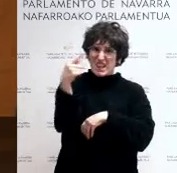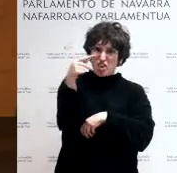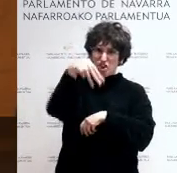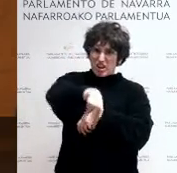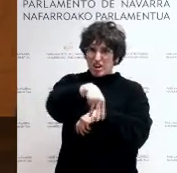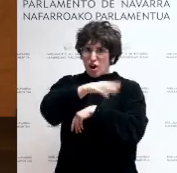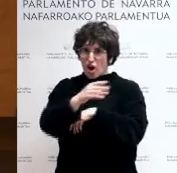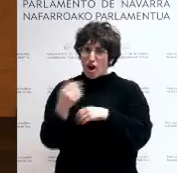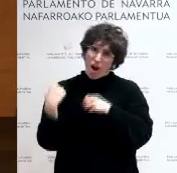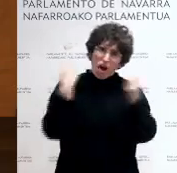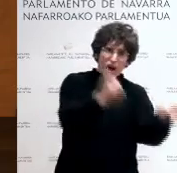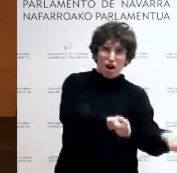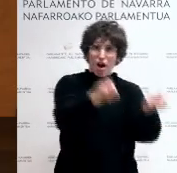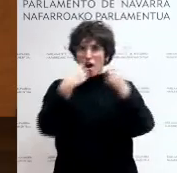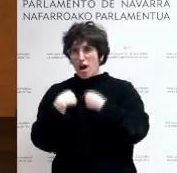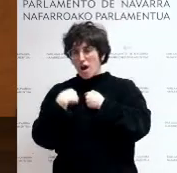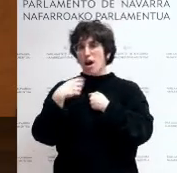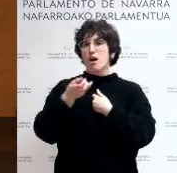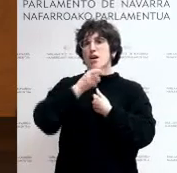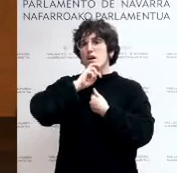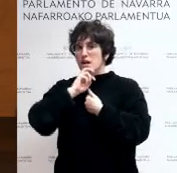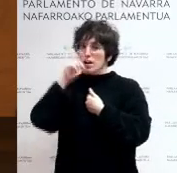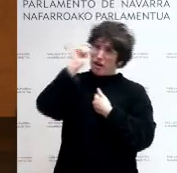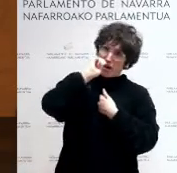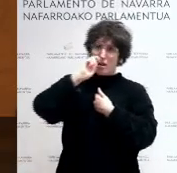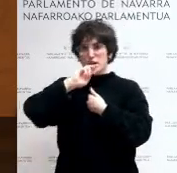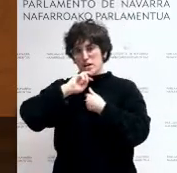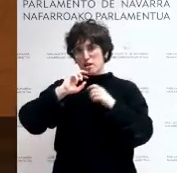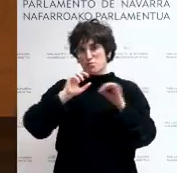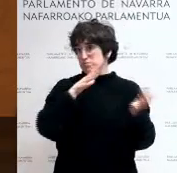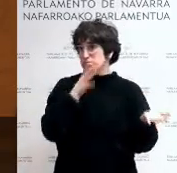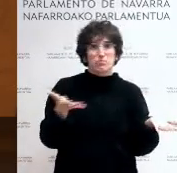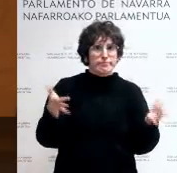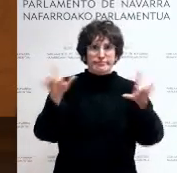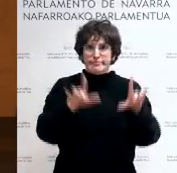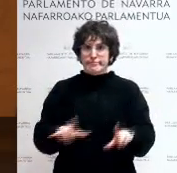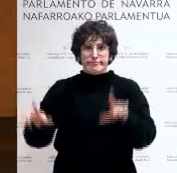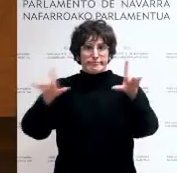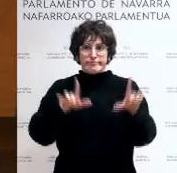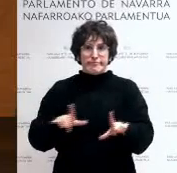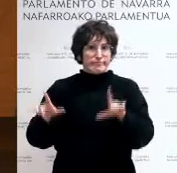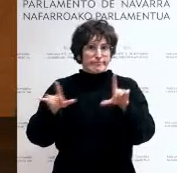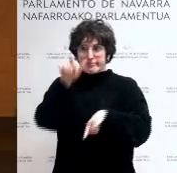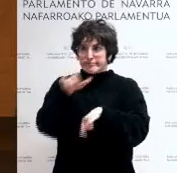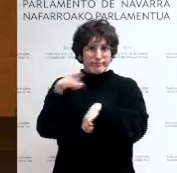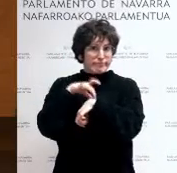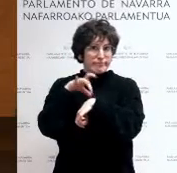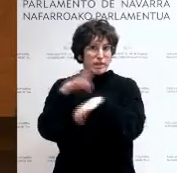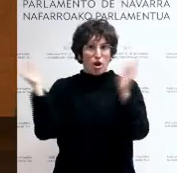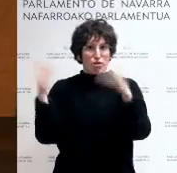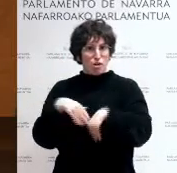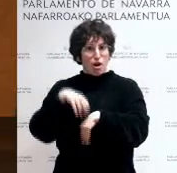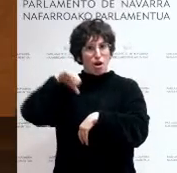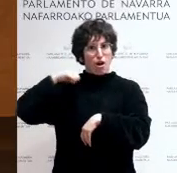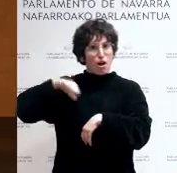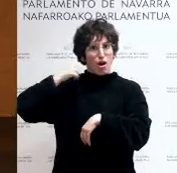kilómetros de vuelta a Tudela para la realización de la ecografía porque no había médicos, radiólogos de guardia en el Hospital Reina Sofía de Tudela.